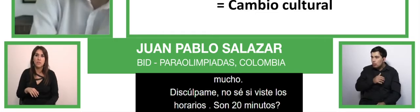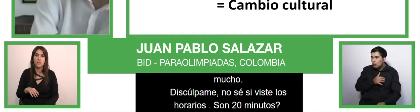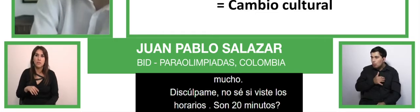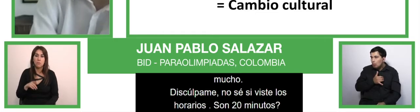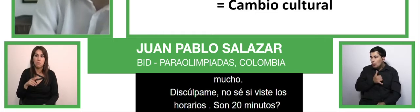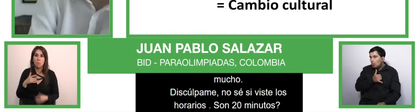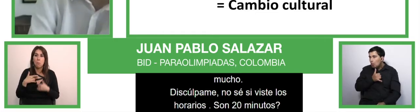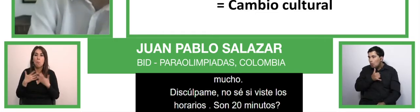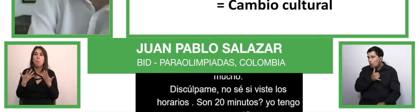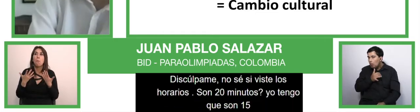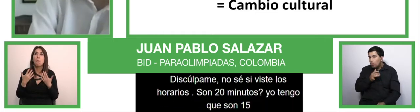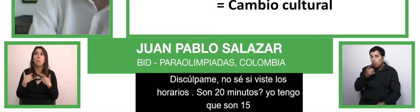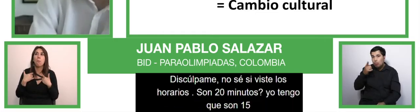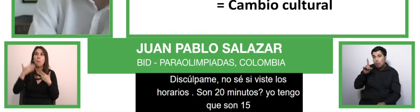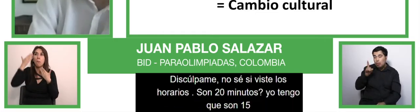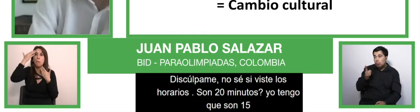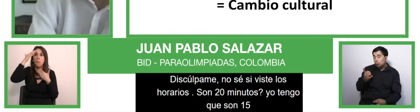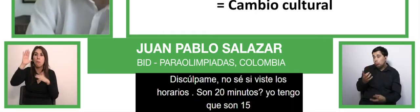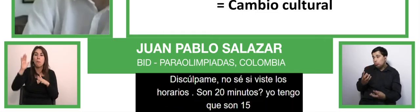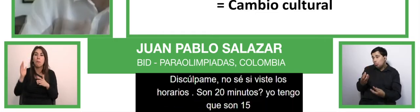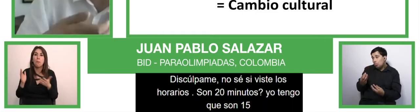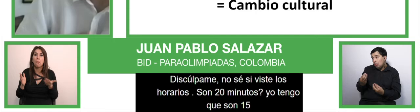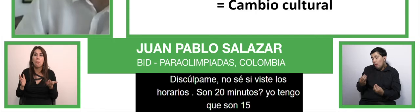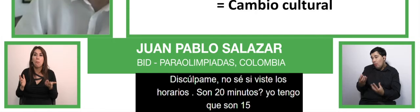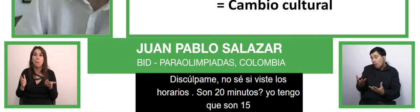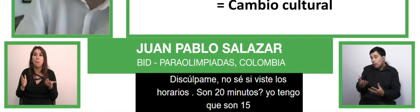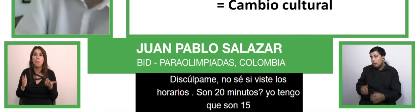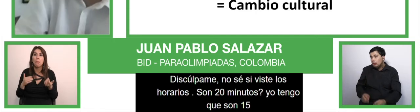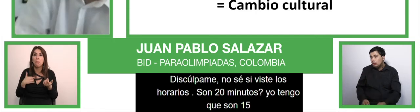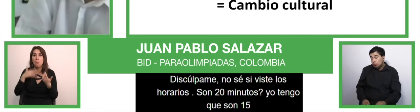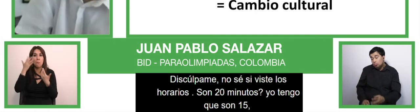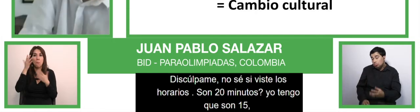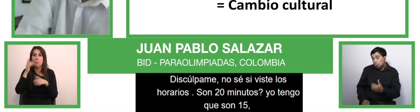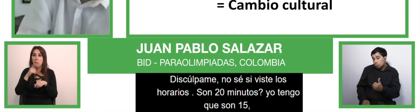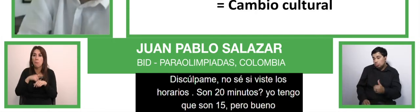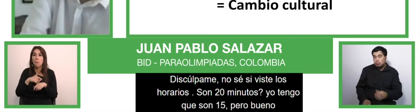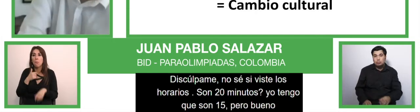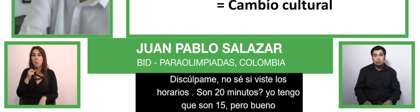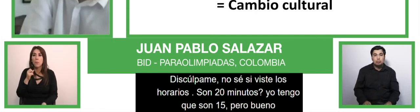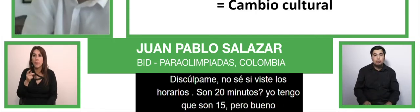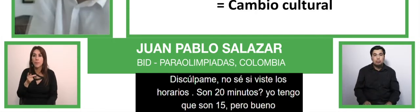Pero, bueno. A ver.